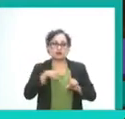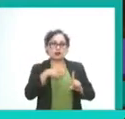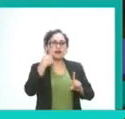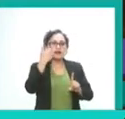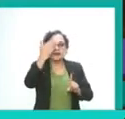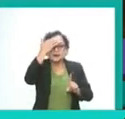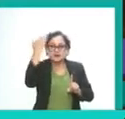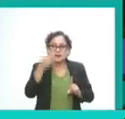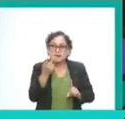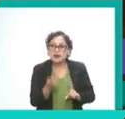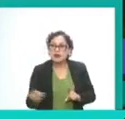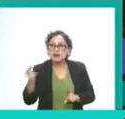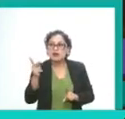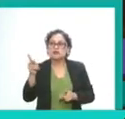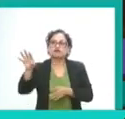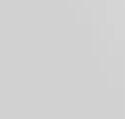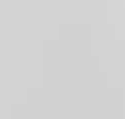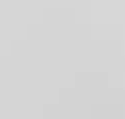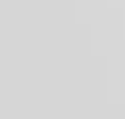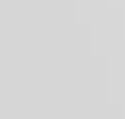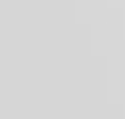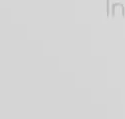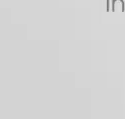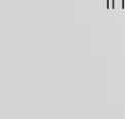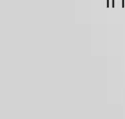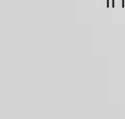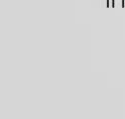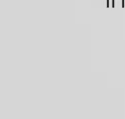persona otro era solicitante